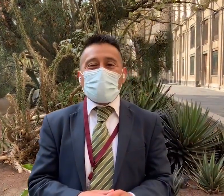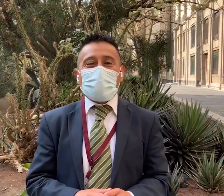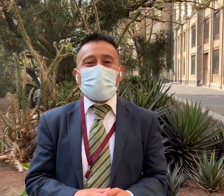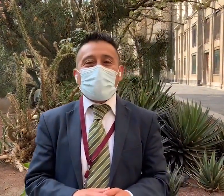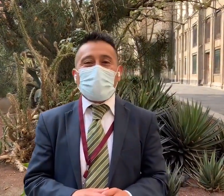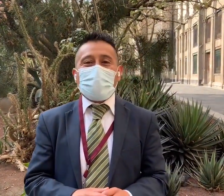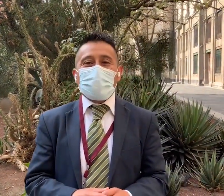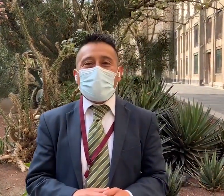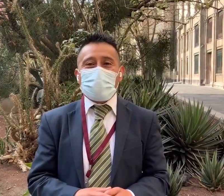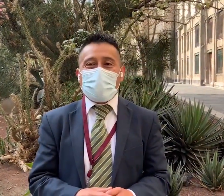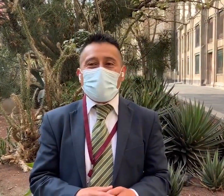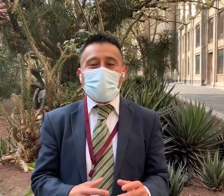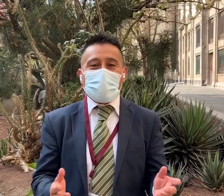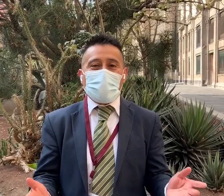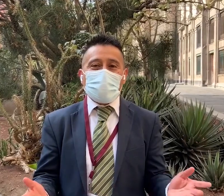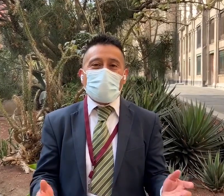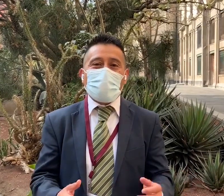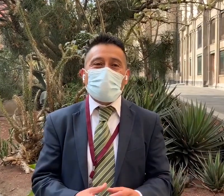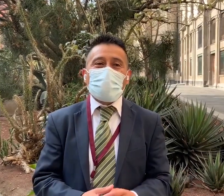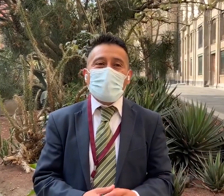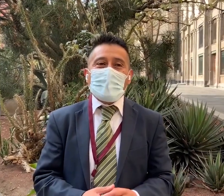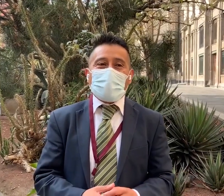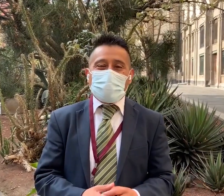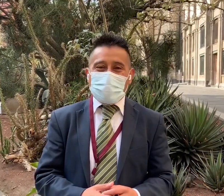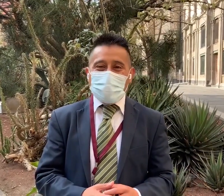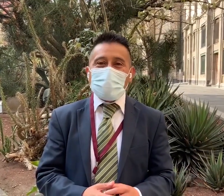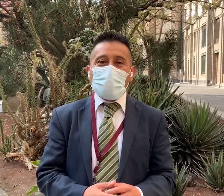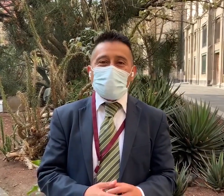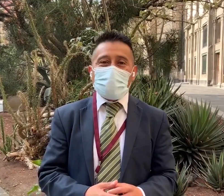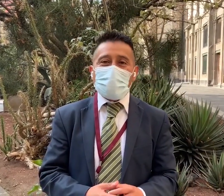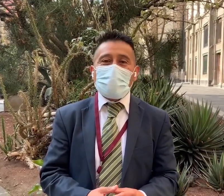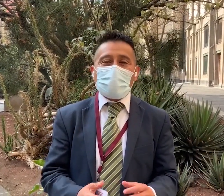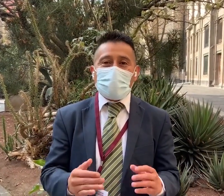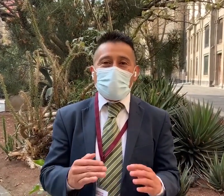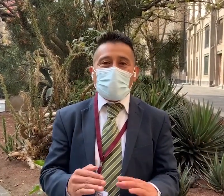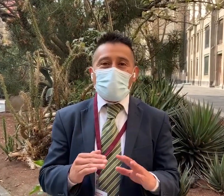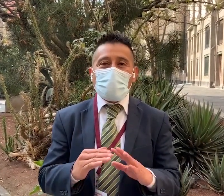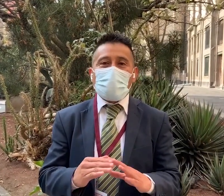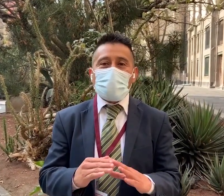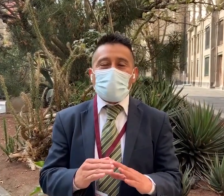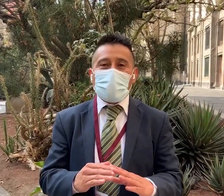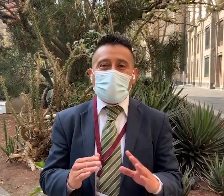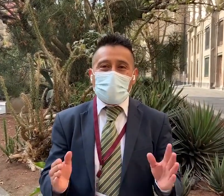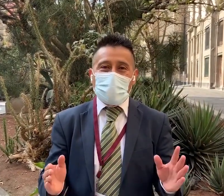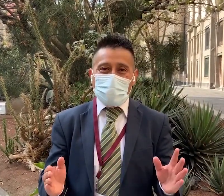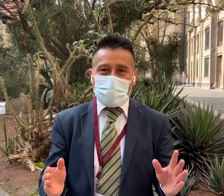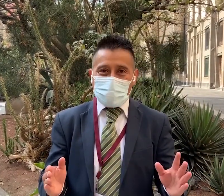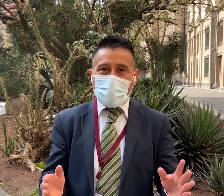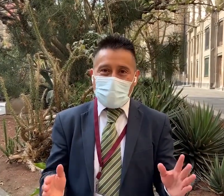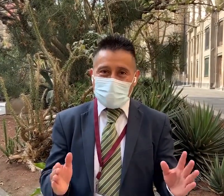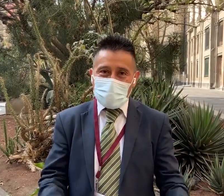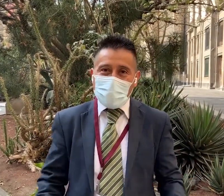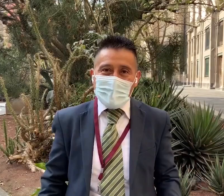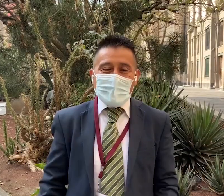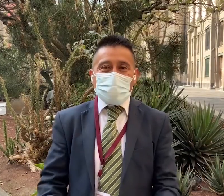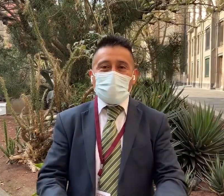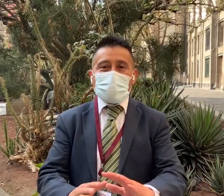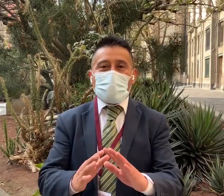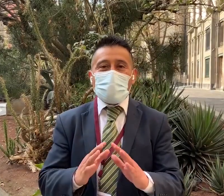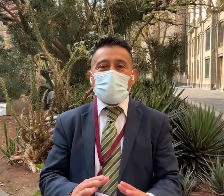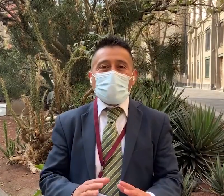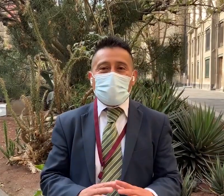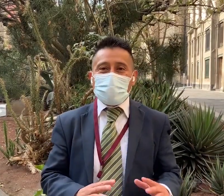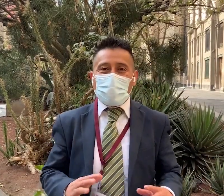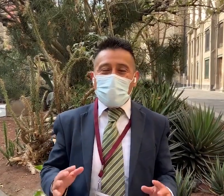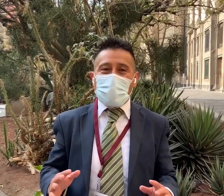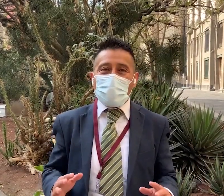conferencia matutina de Palacio Nacional. Les comento que el presidente López Obrador reiteró que en ningún momento era una persona agresiva, es